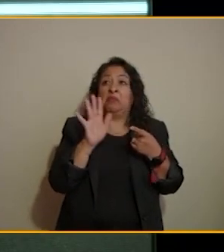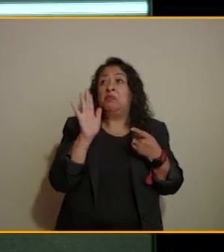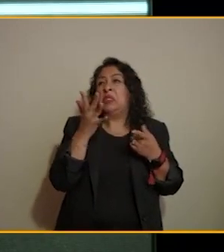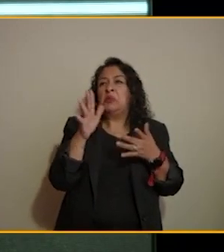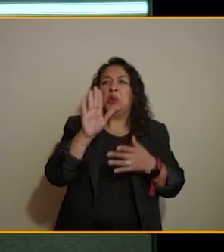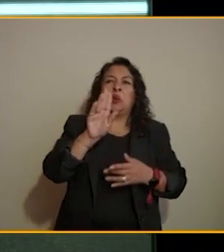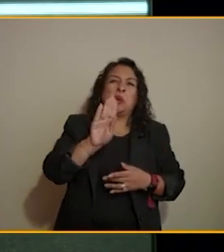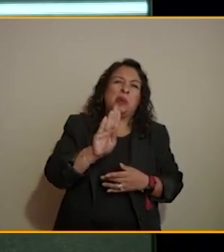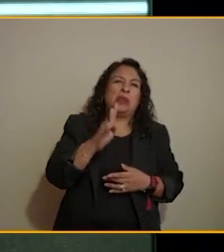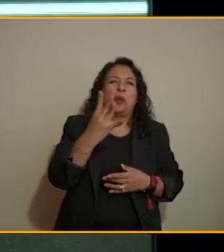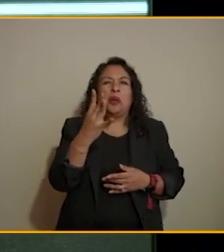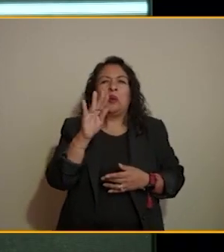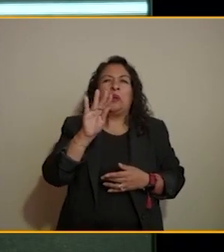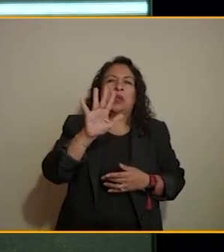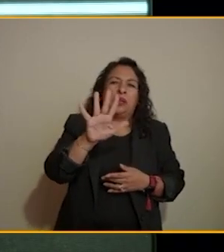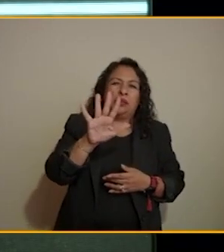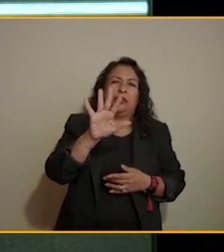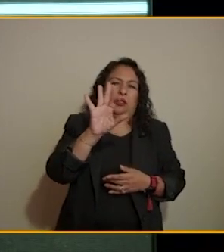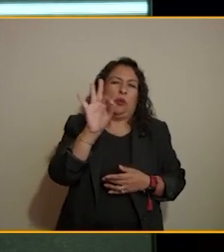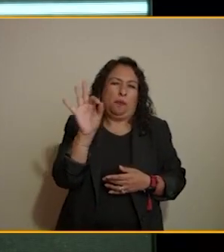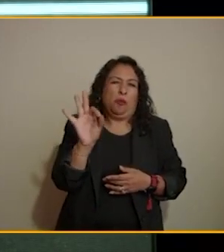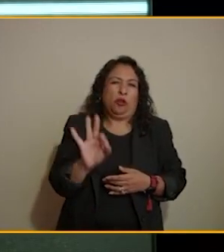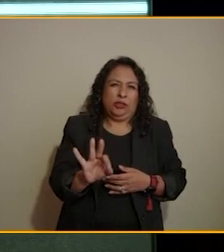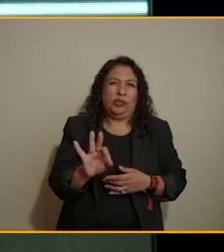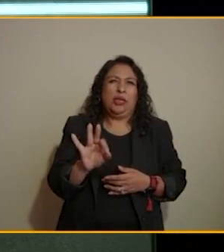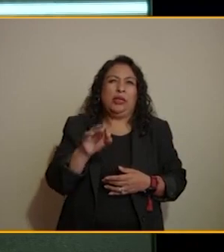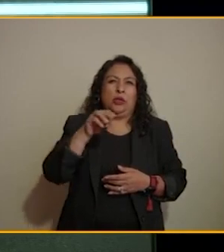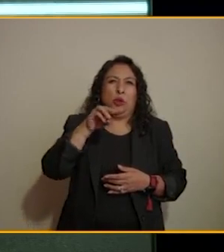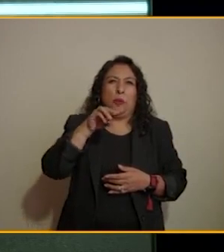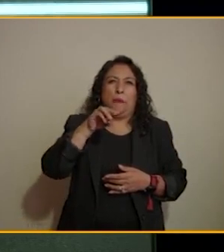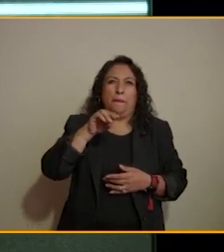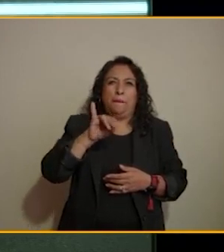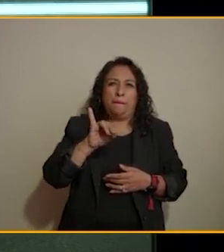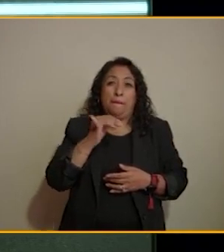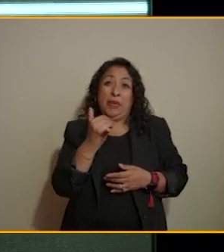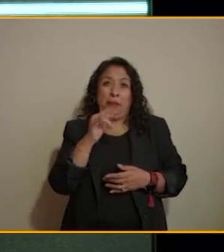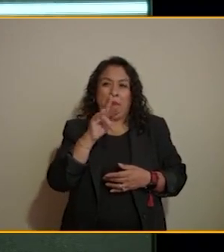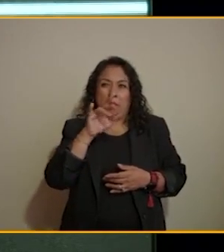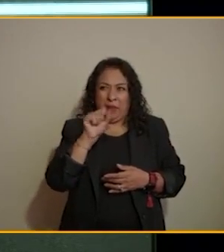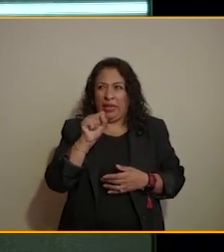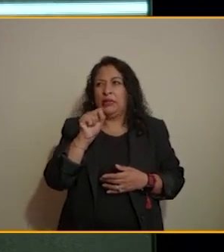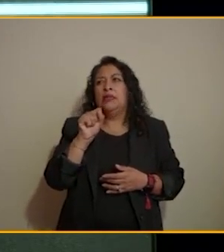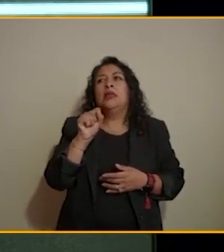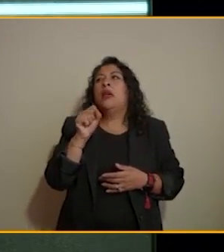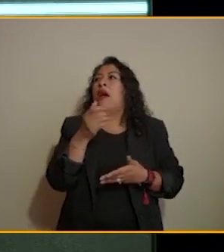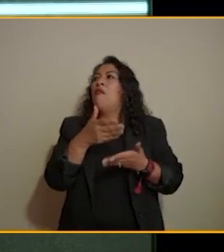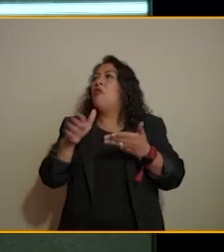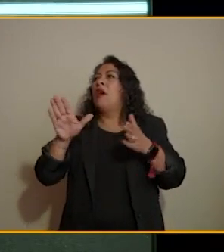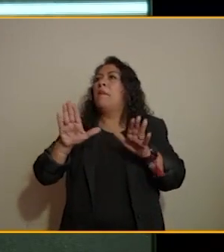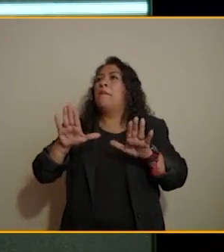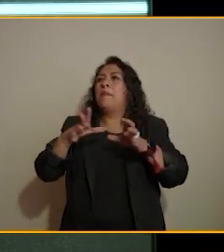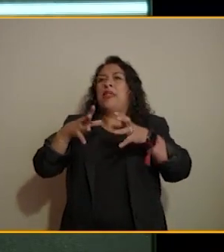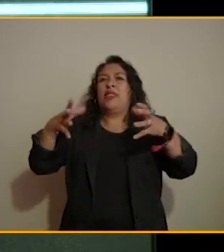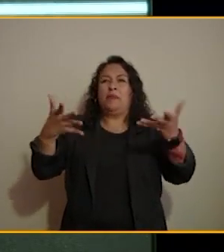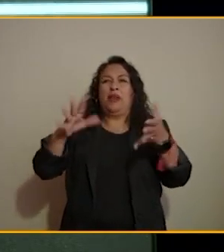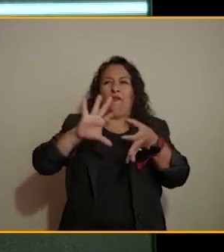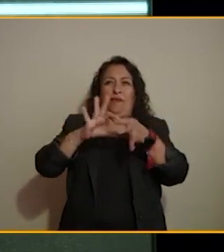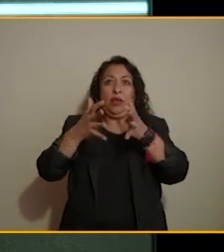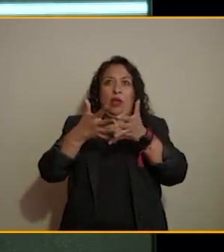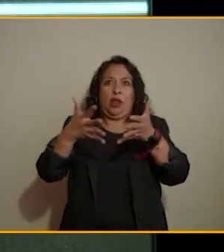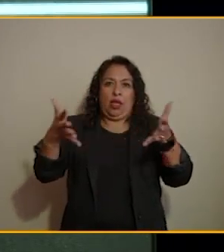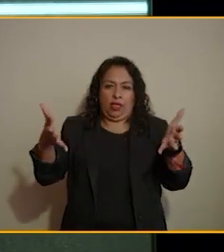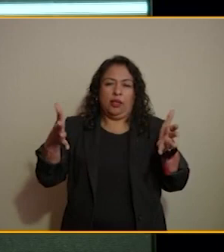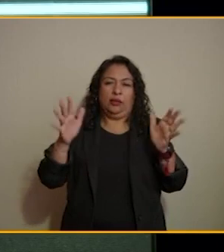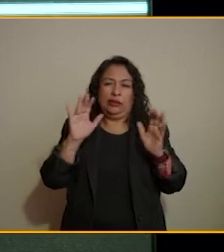del 94, 95% son MIPES, digo, excluyendo a las medianas, que probablemente son las que tengan las cadenas de valor más